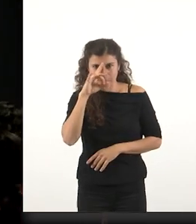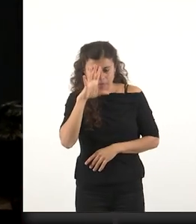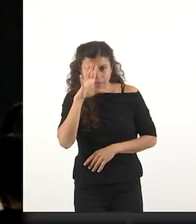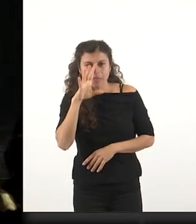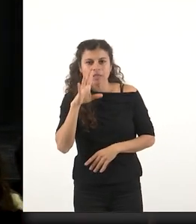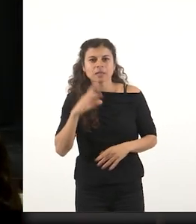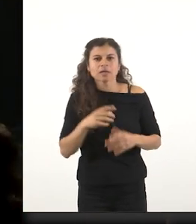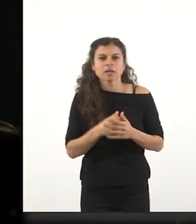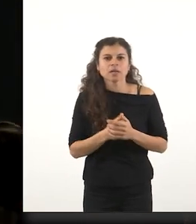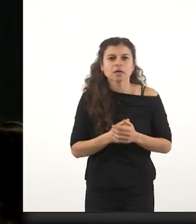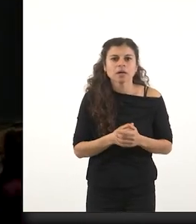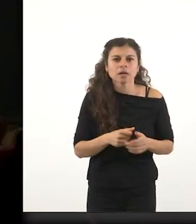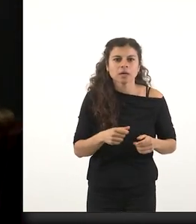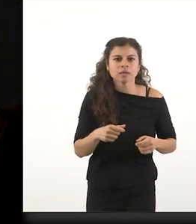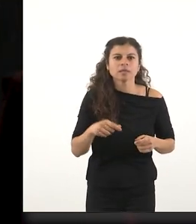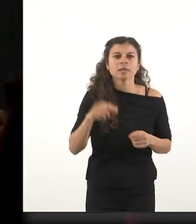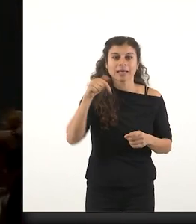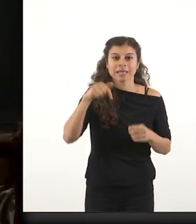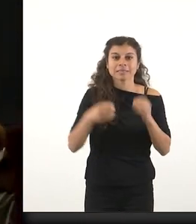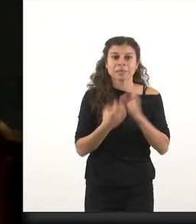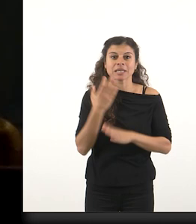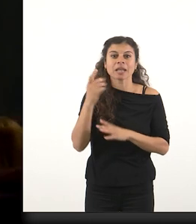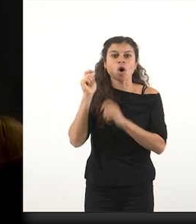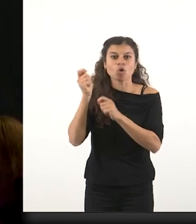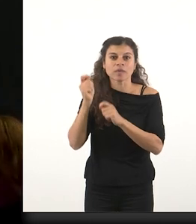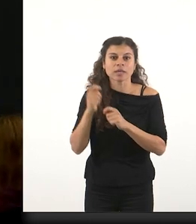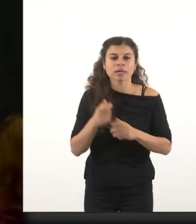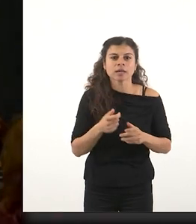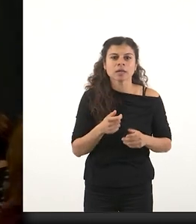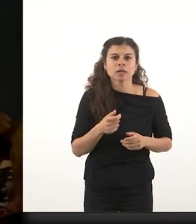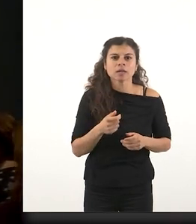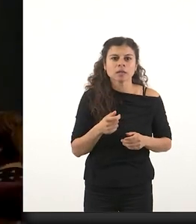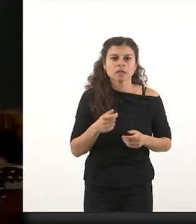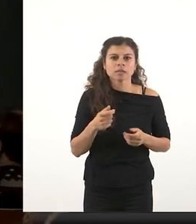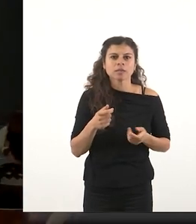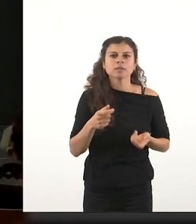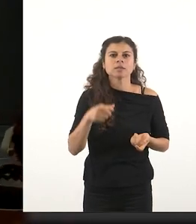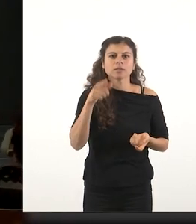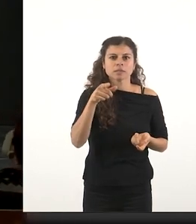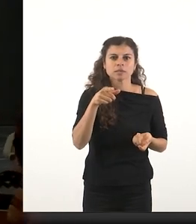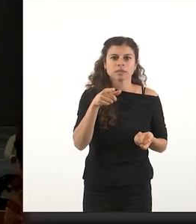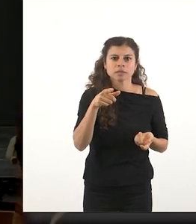sí. No, me refiero que te da igual. Que de sentimiento. ¿Qué has pasado?